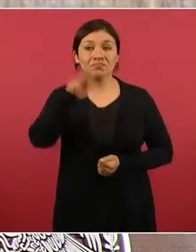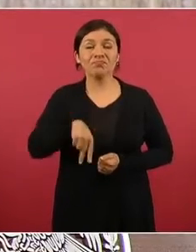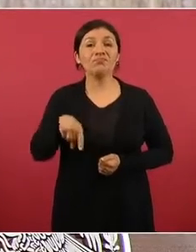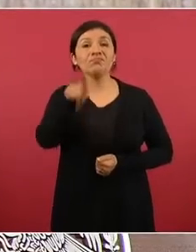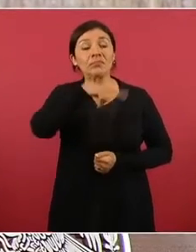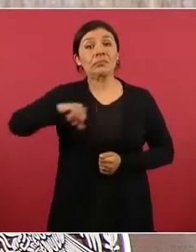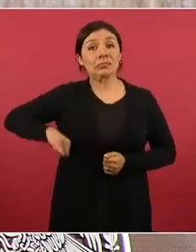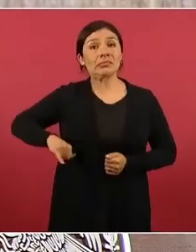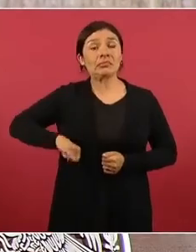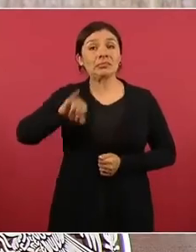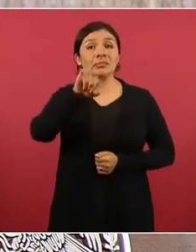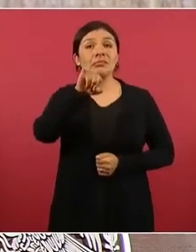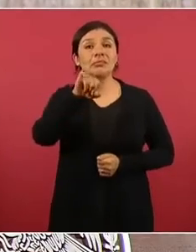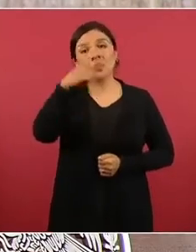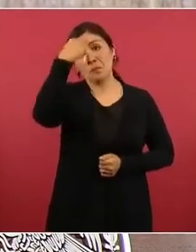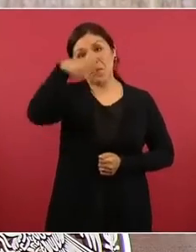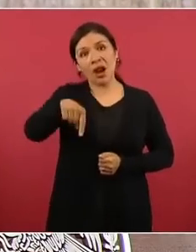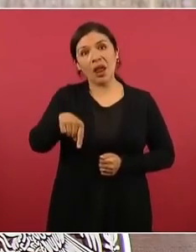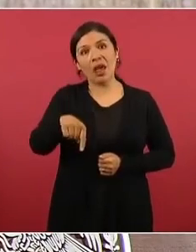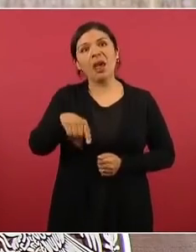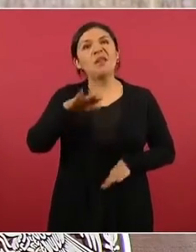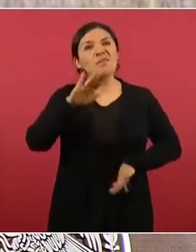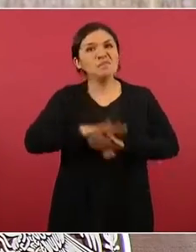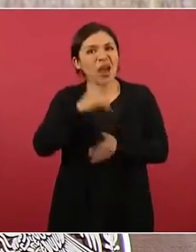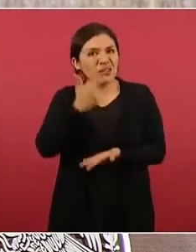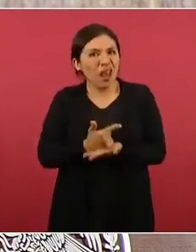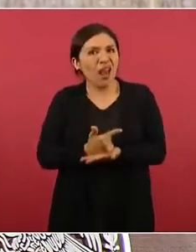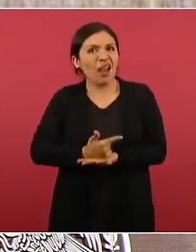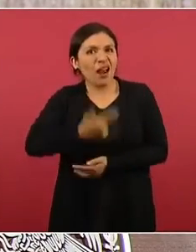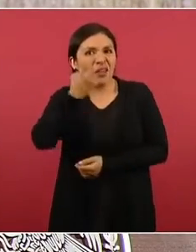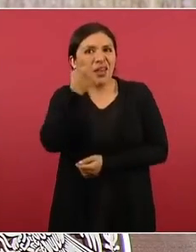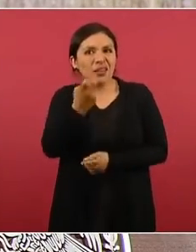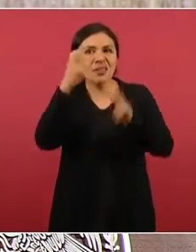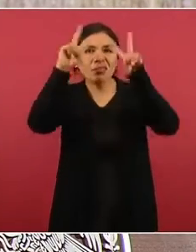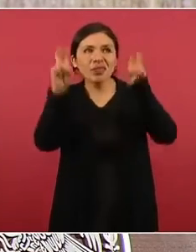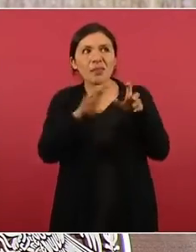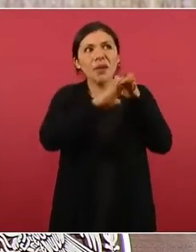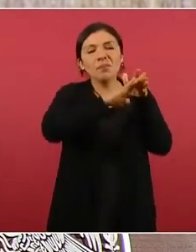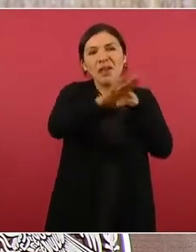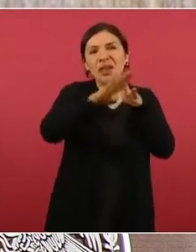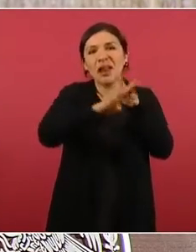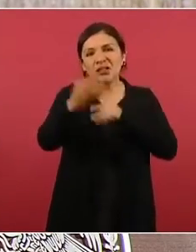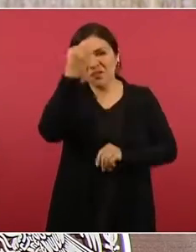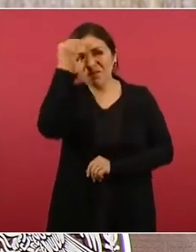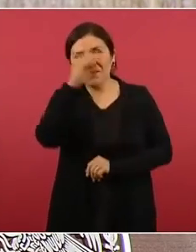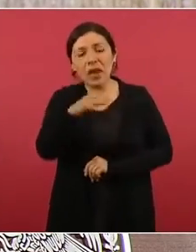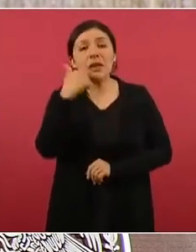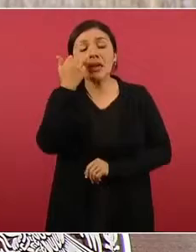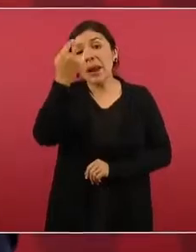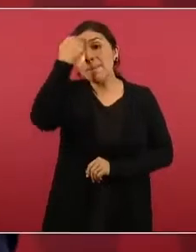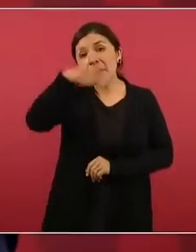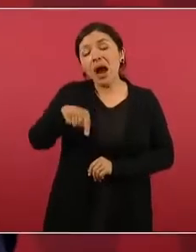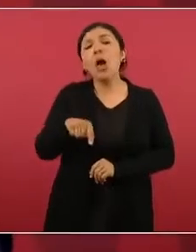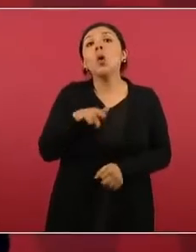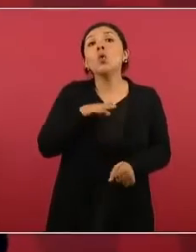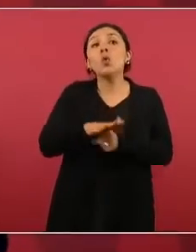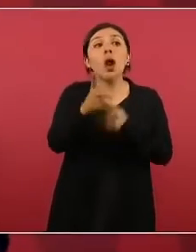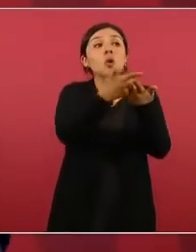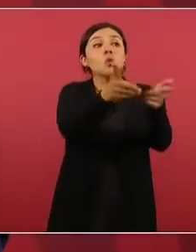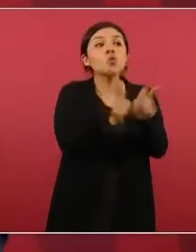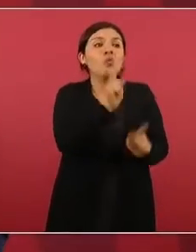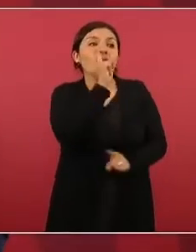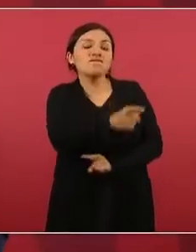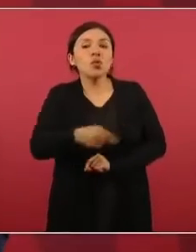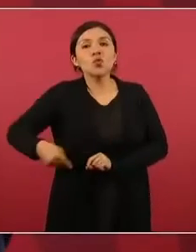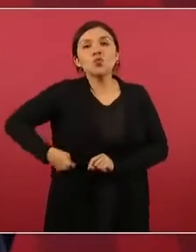interés en que se agrave el fenómeno migratorio para culpar a un partido o a otro